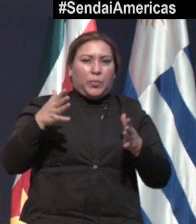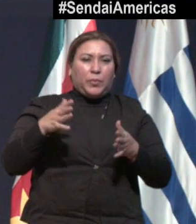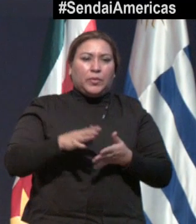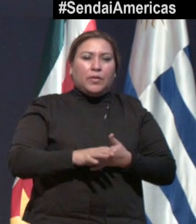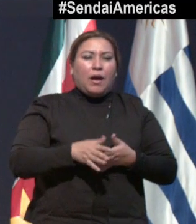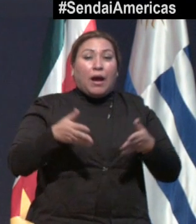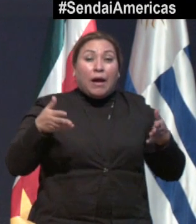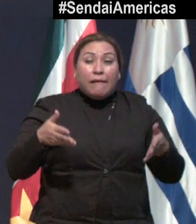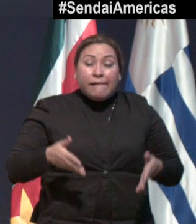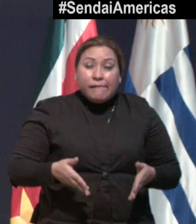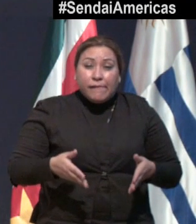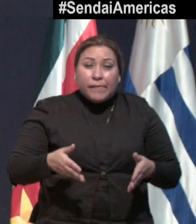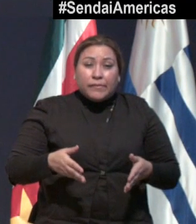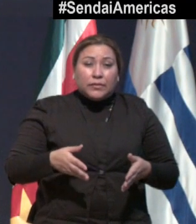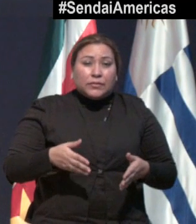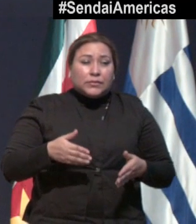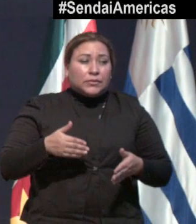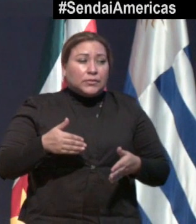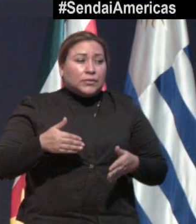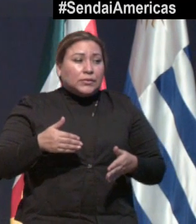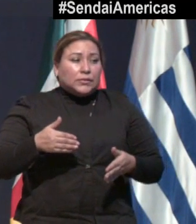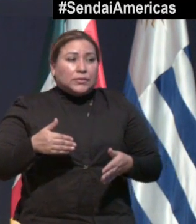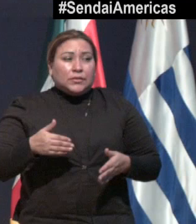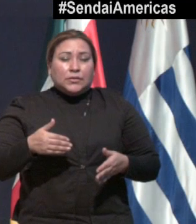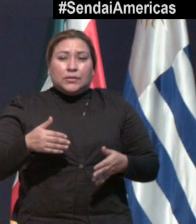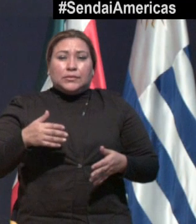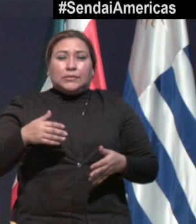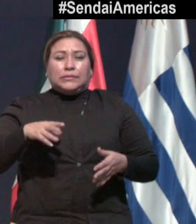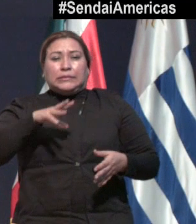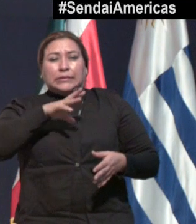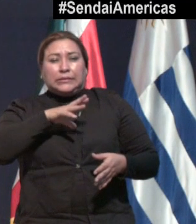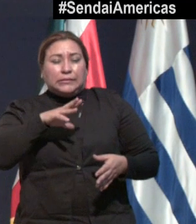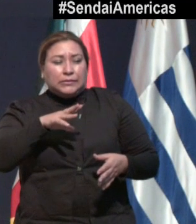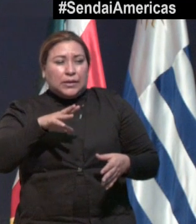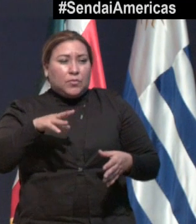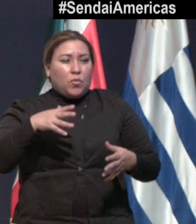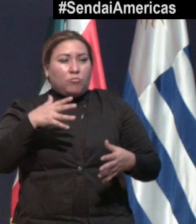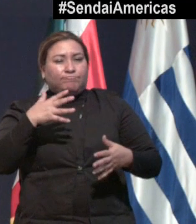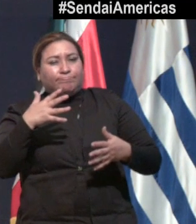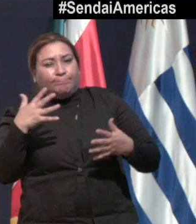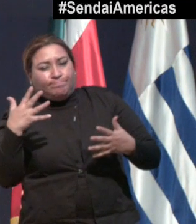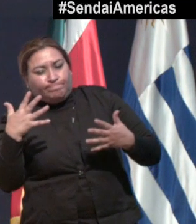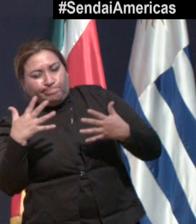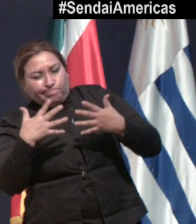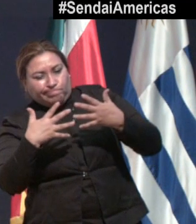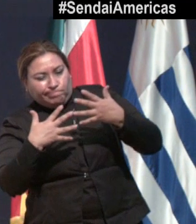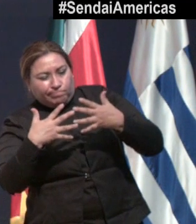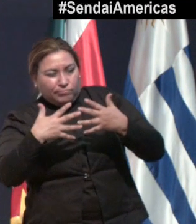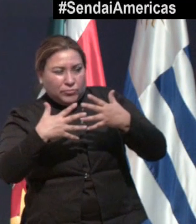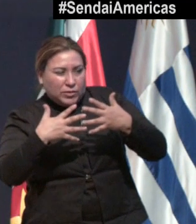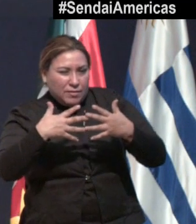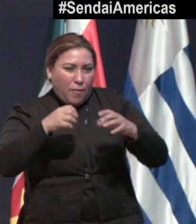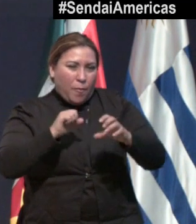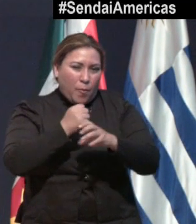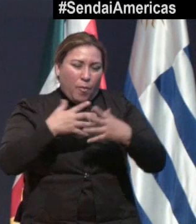en una suerte de coyuntura extraordinariamente interesante, en que tenemos